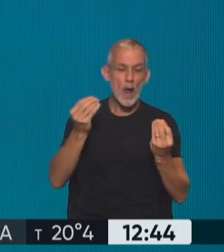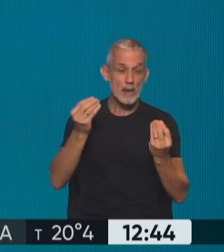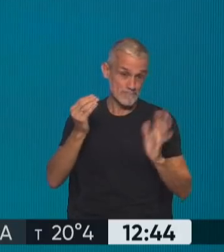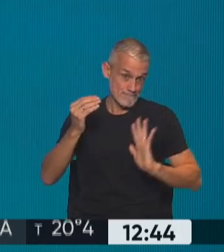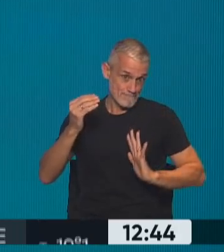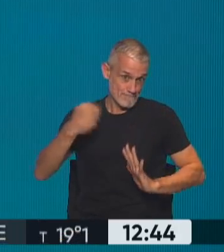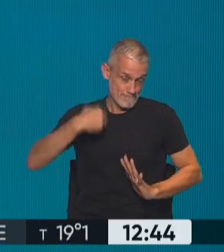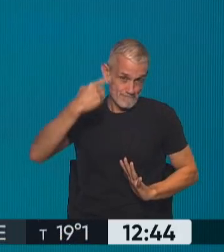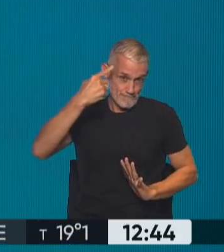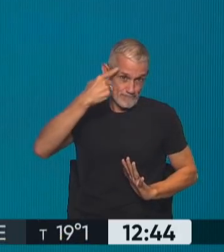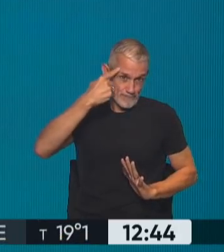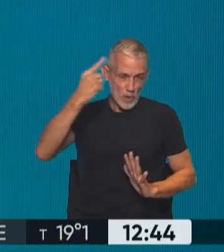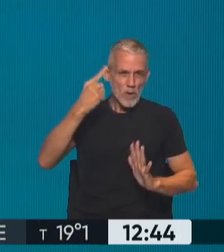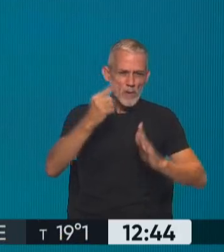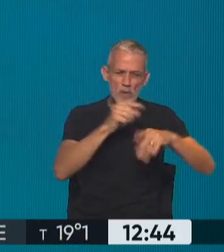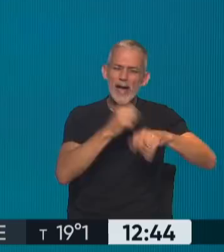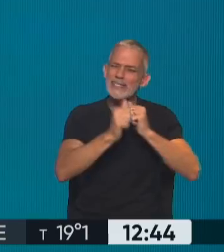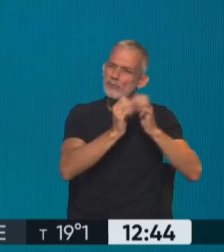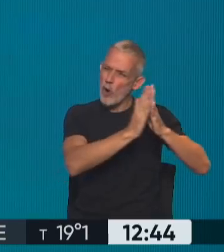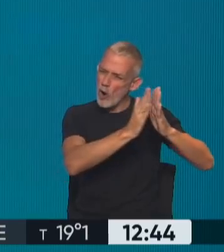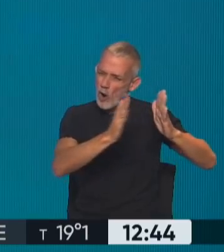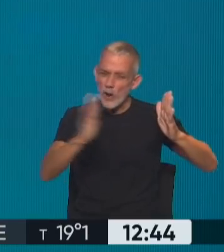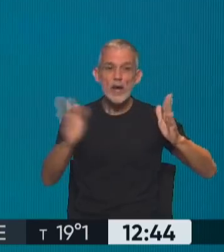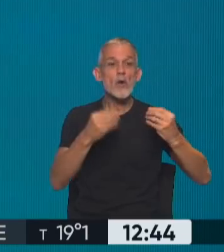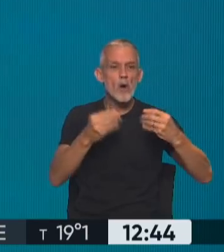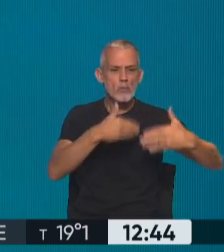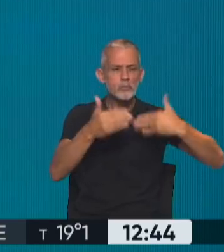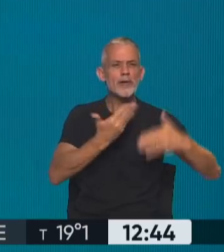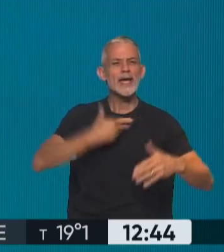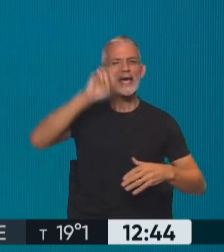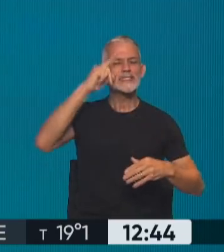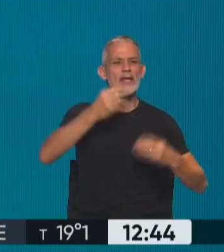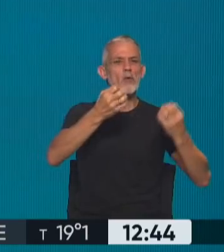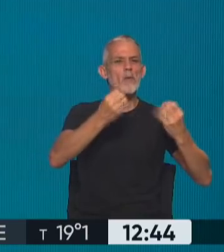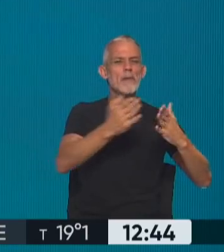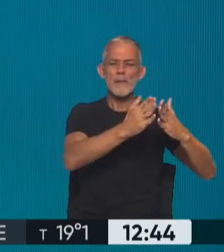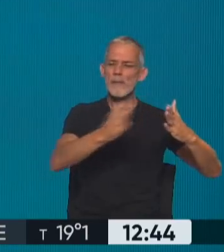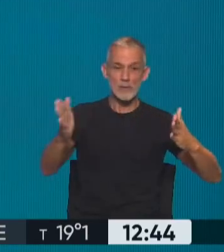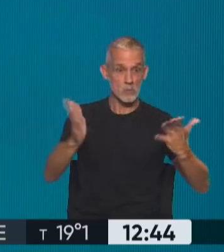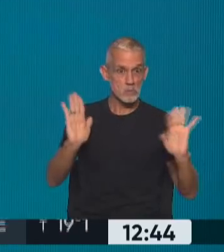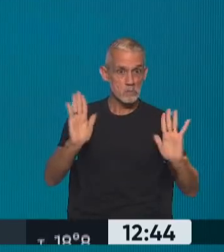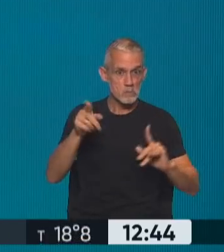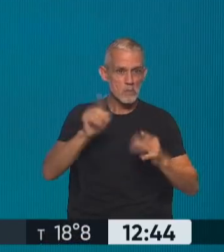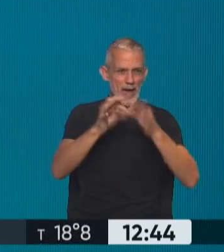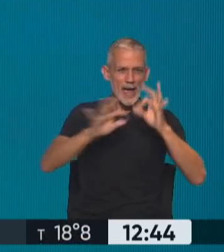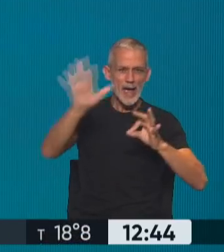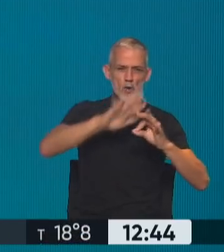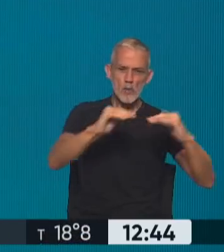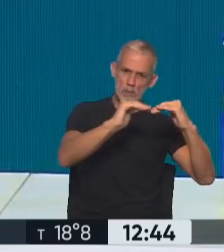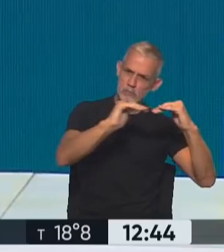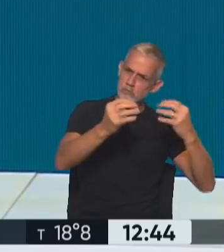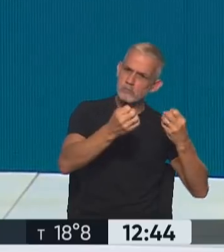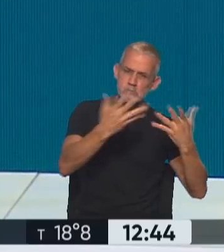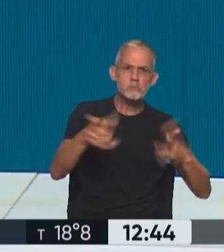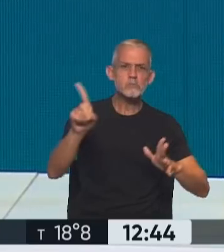un trayecto histórico la evolución del estado de bienestar que había tenido precisamente en Europa